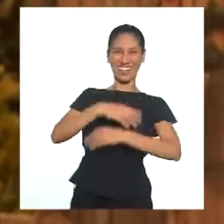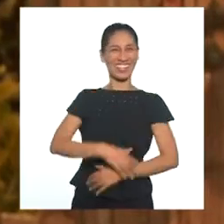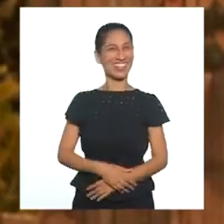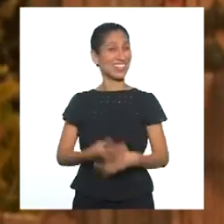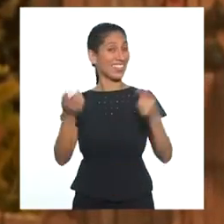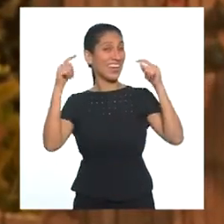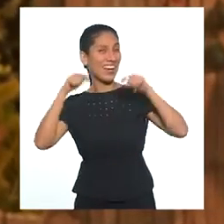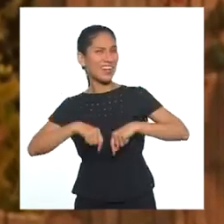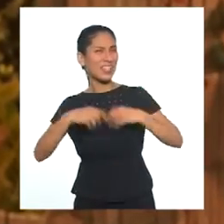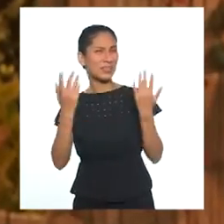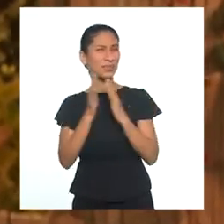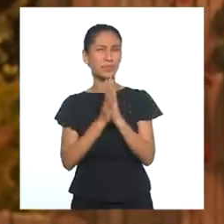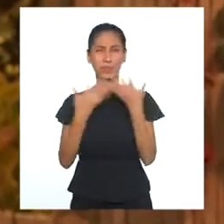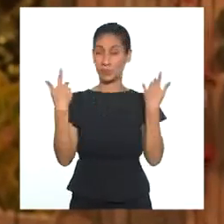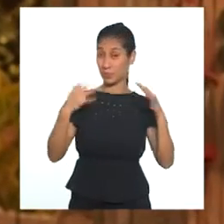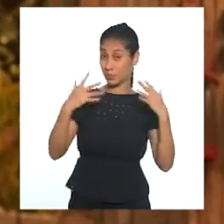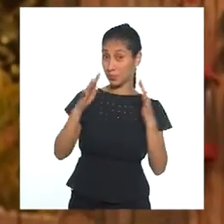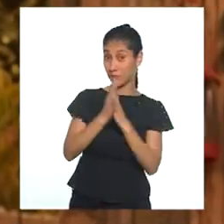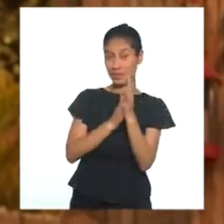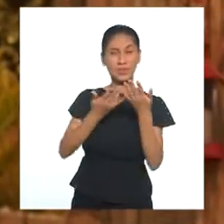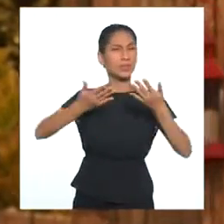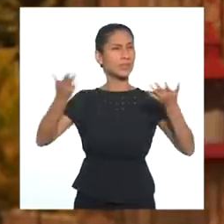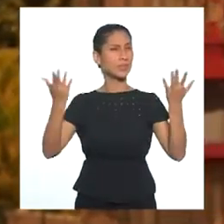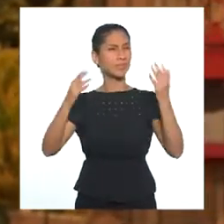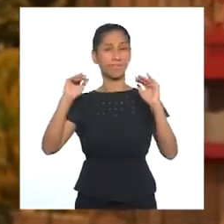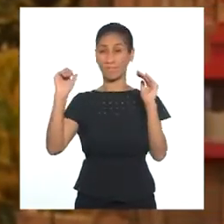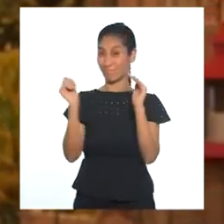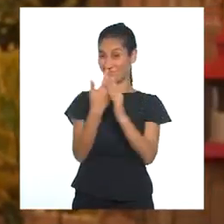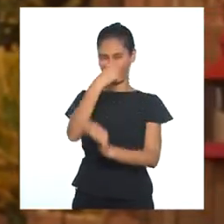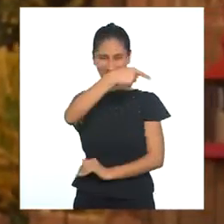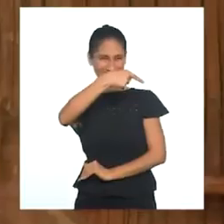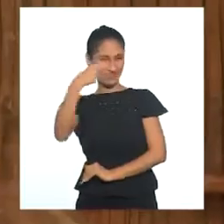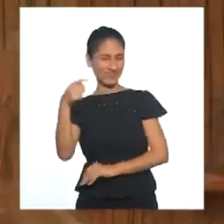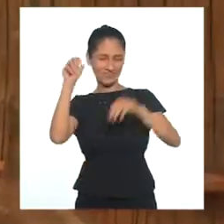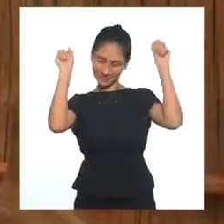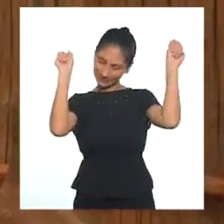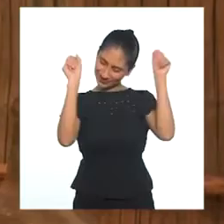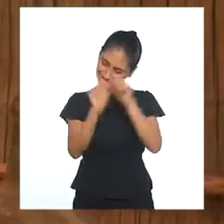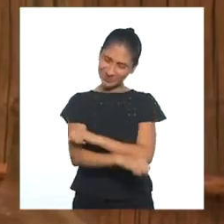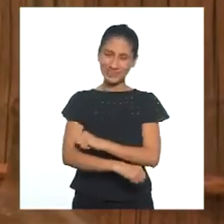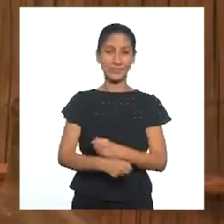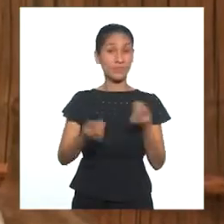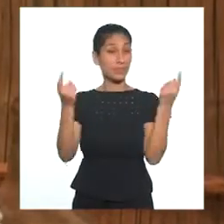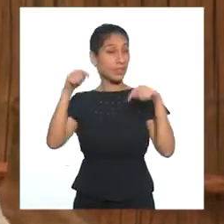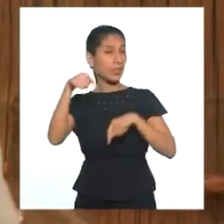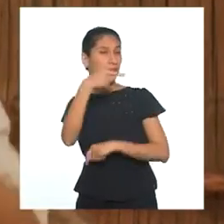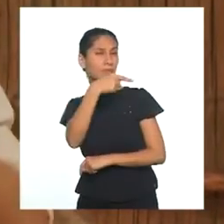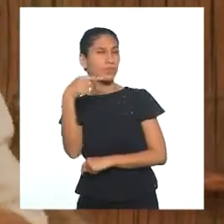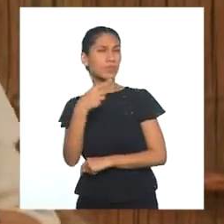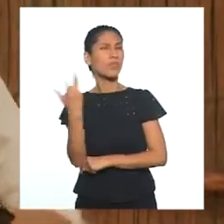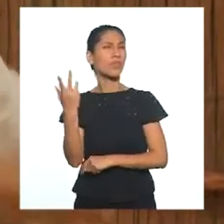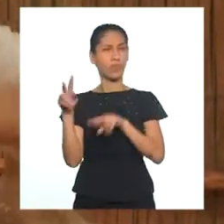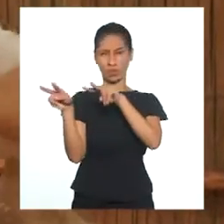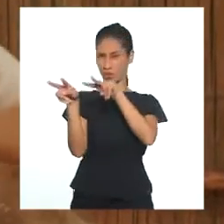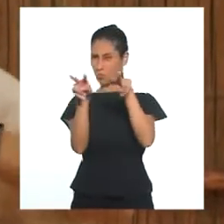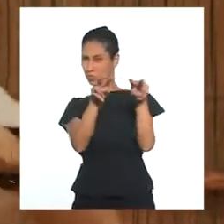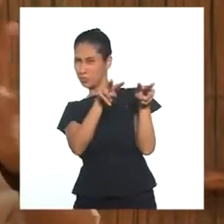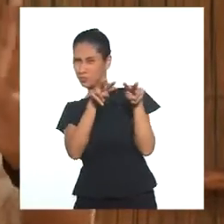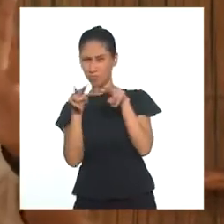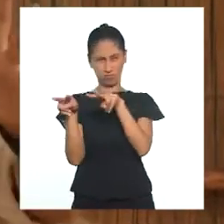¡Wow! Ahora sí que estamos súper listos para una nueva semana. ¡Así es! Esta semana hemos